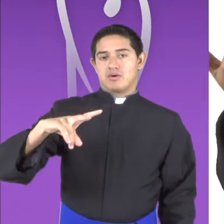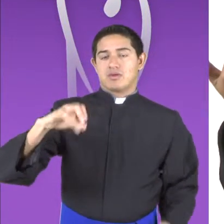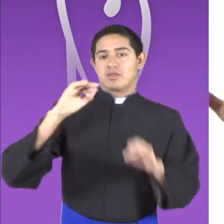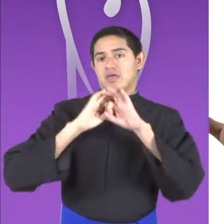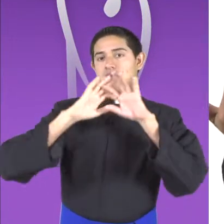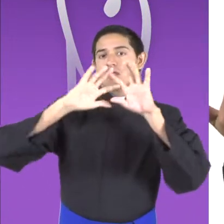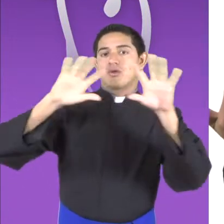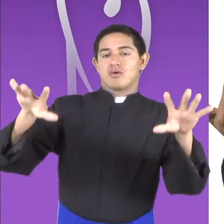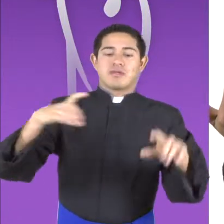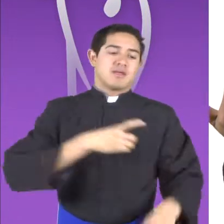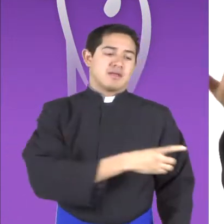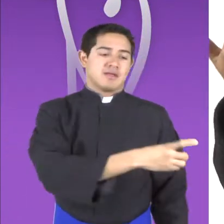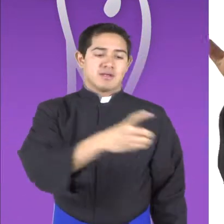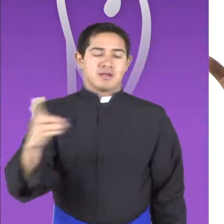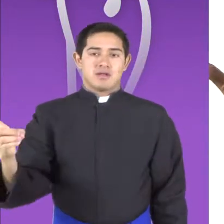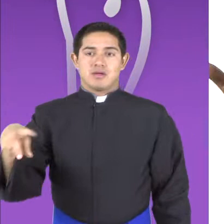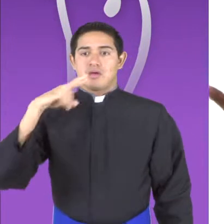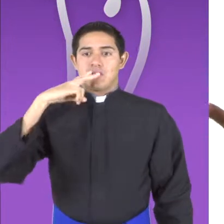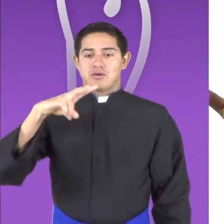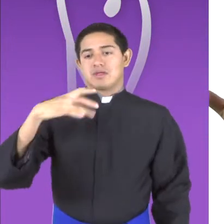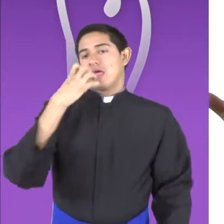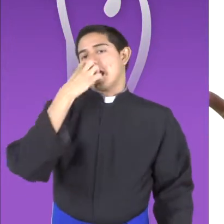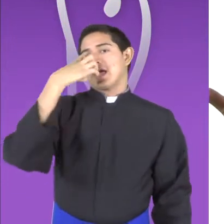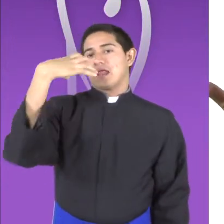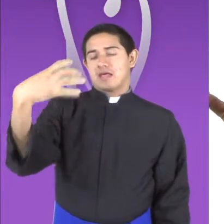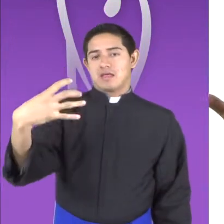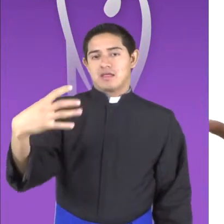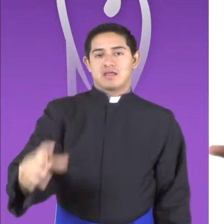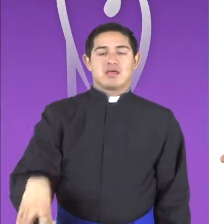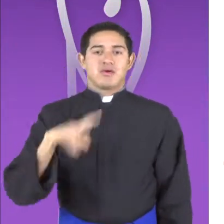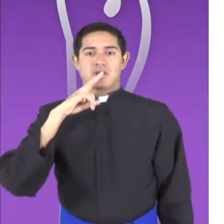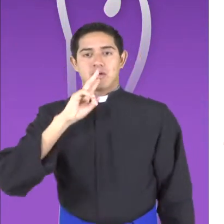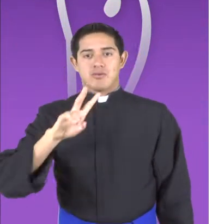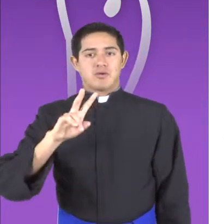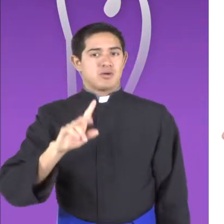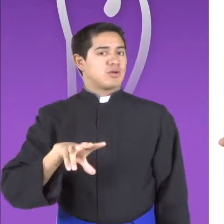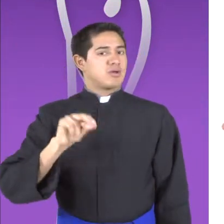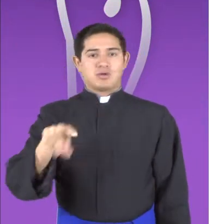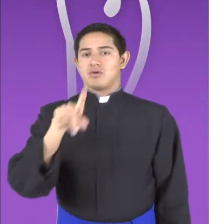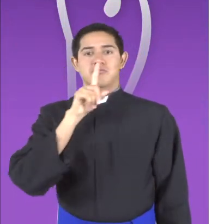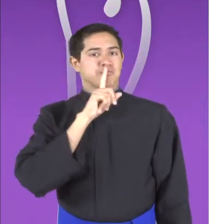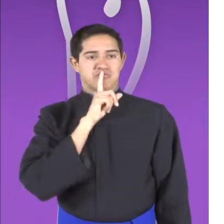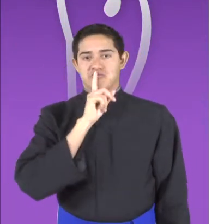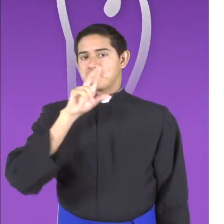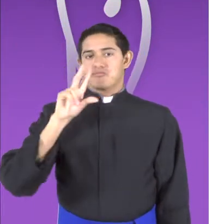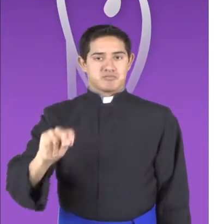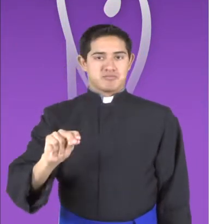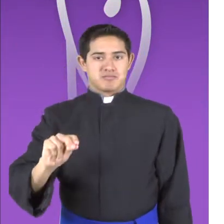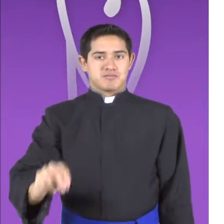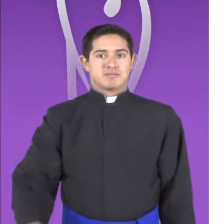la voz que grita, la voz que se alza, esa voz que no se queda callada.